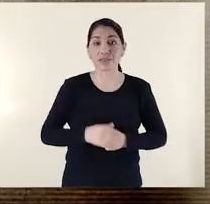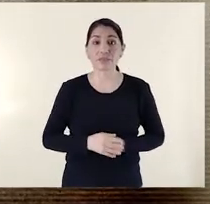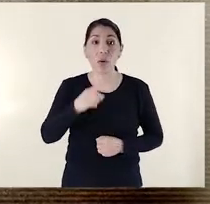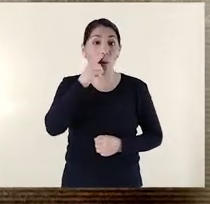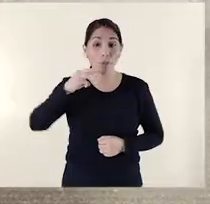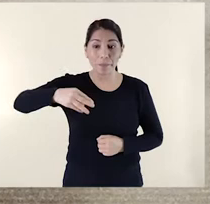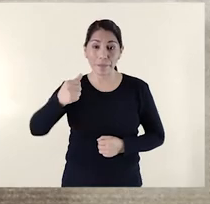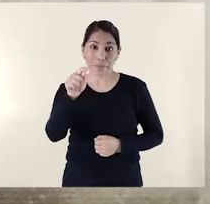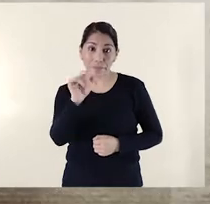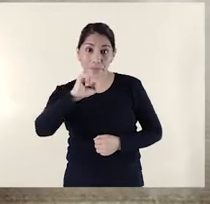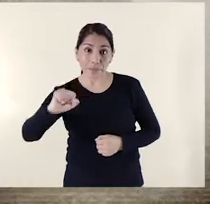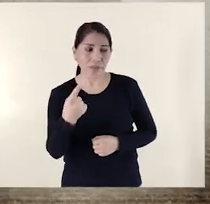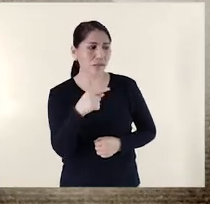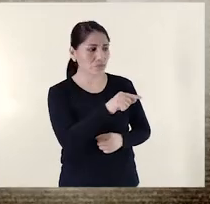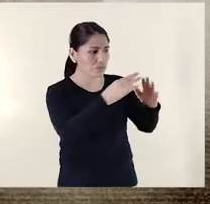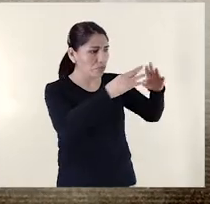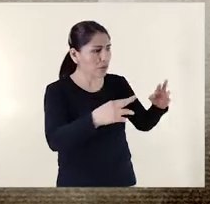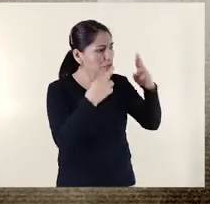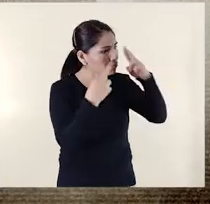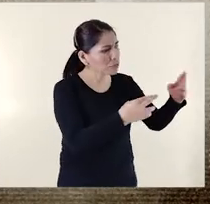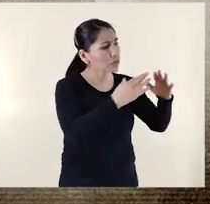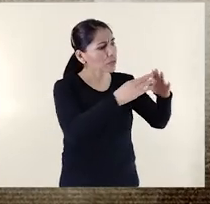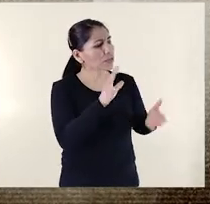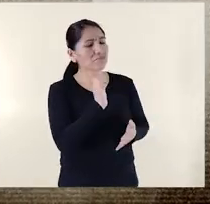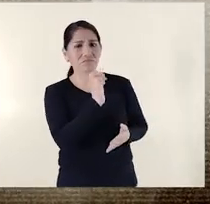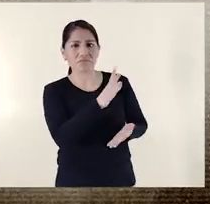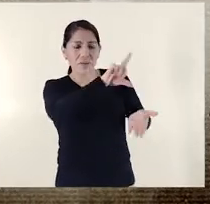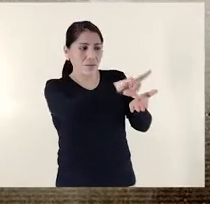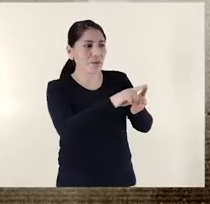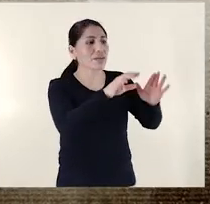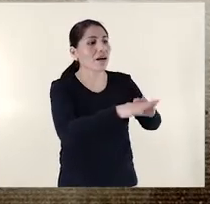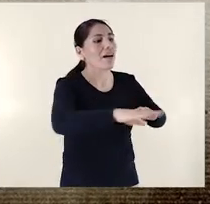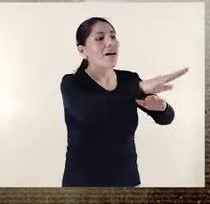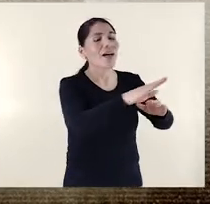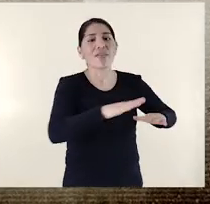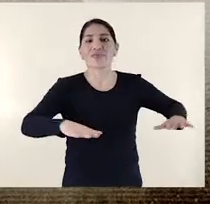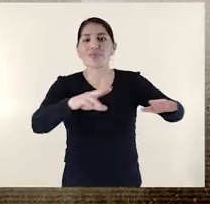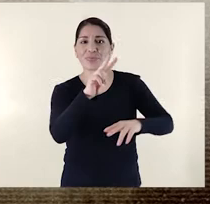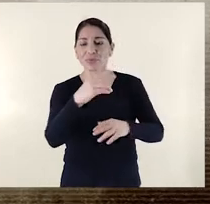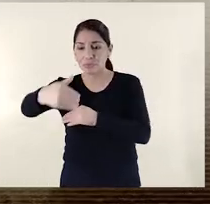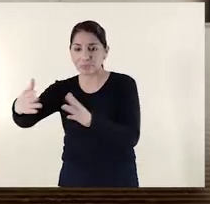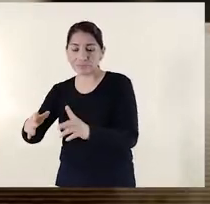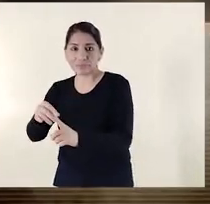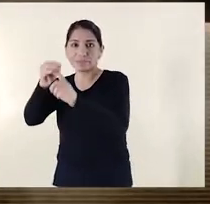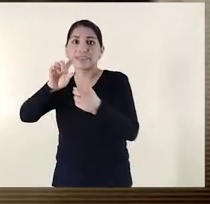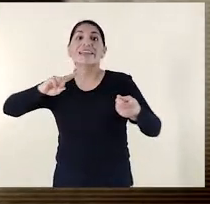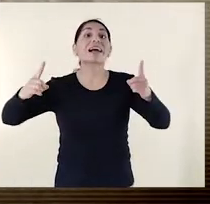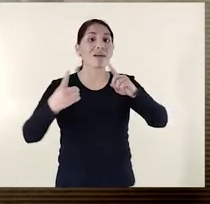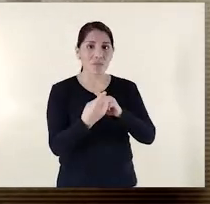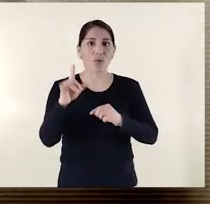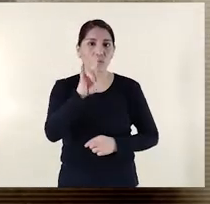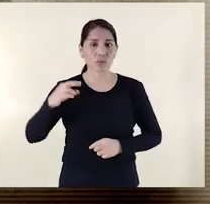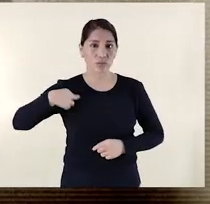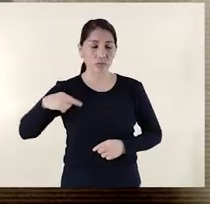católica. Matías Maestro respetó la traza de la casa limeña de dos patios y salón principal, pero los tradujo al uso religioso.